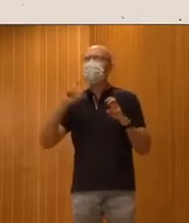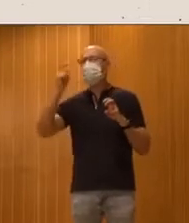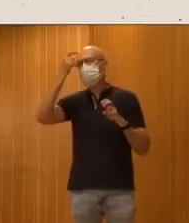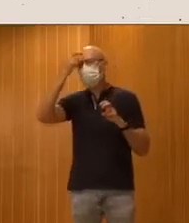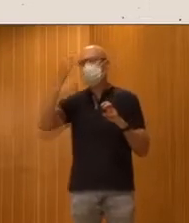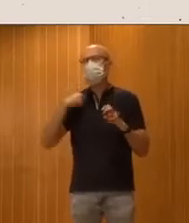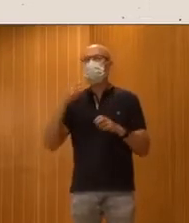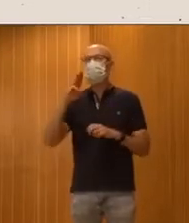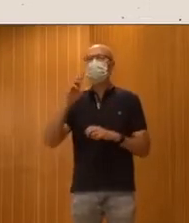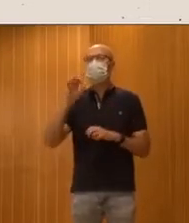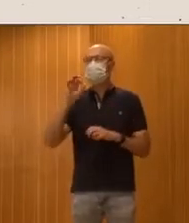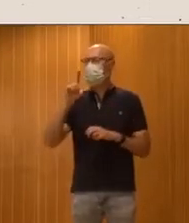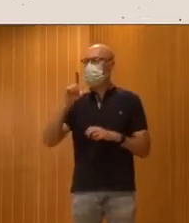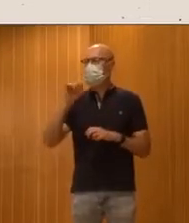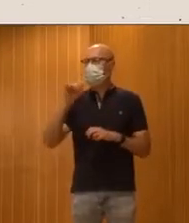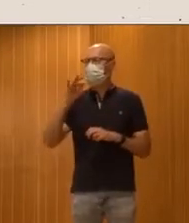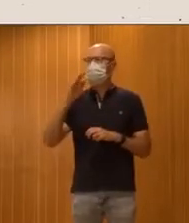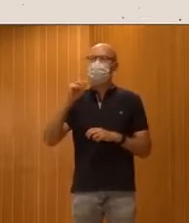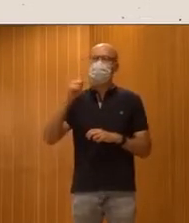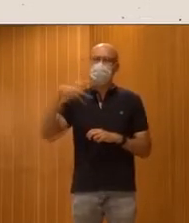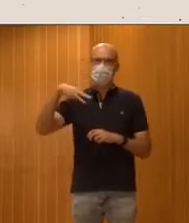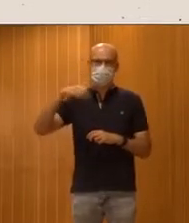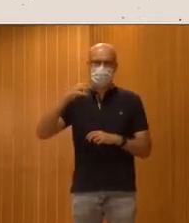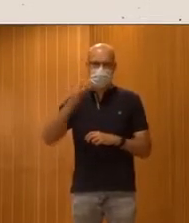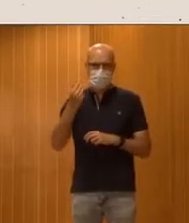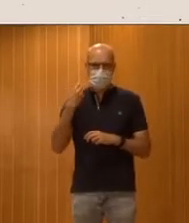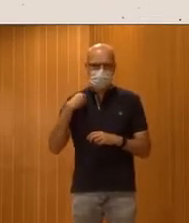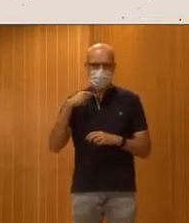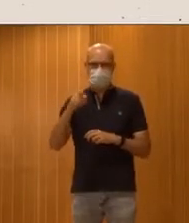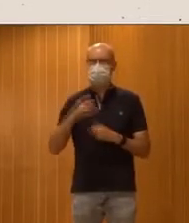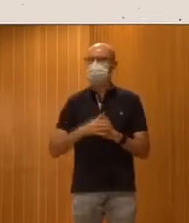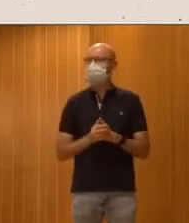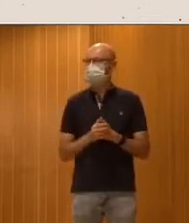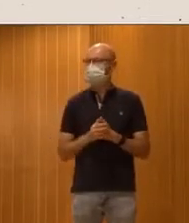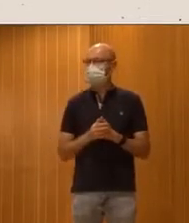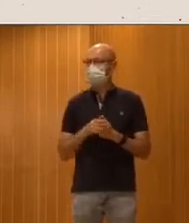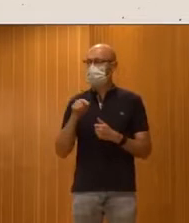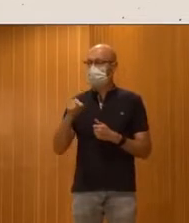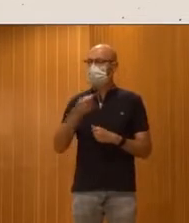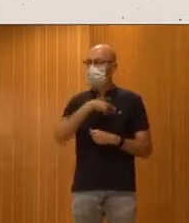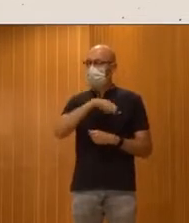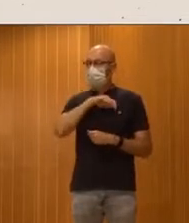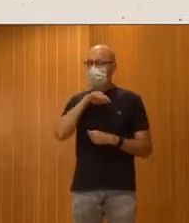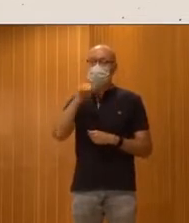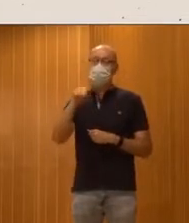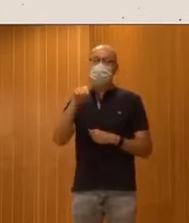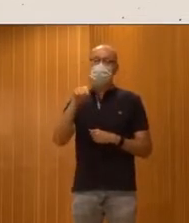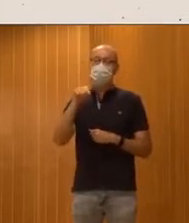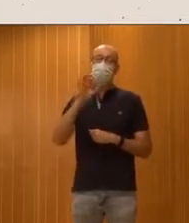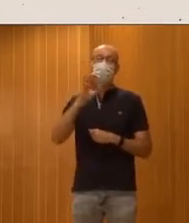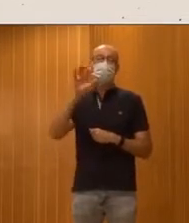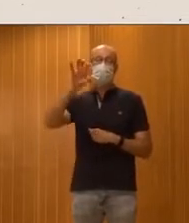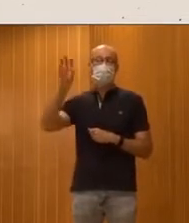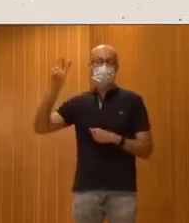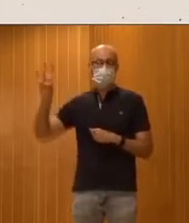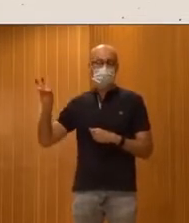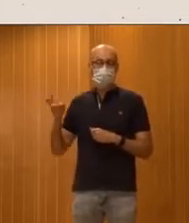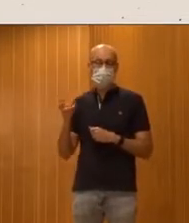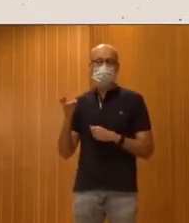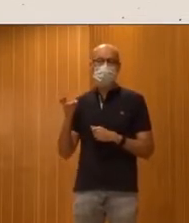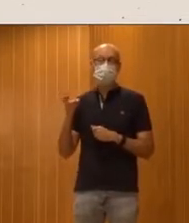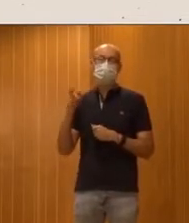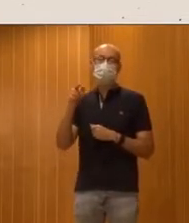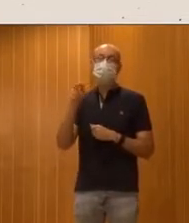polifarmacia en general de la persona mayor. O sea, las personas mayores en España y en la mayoría de los países